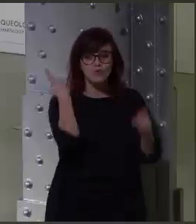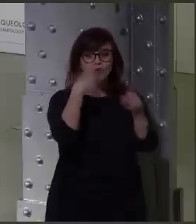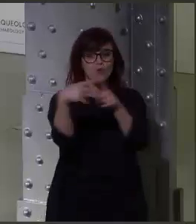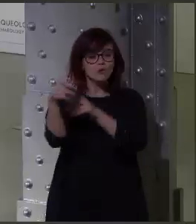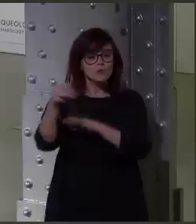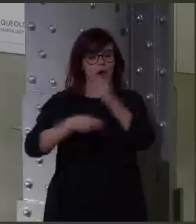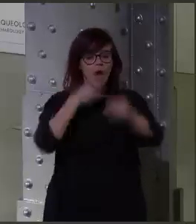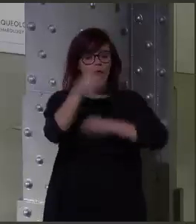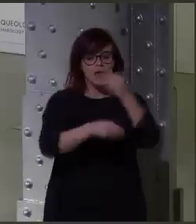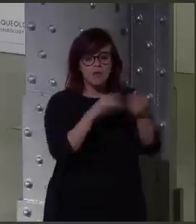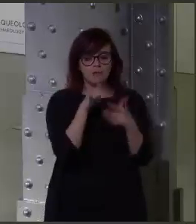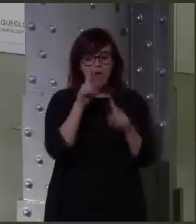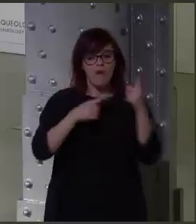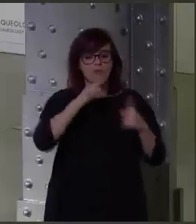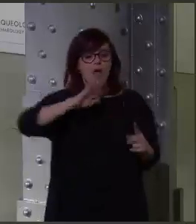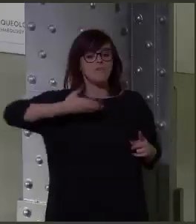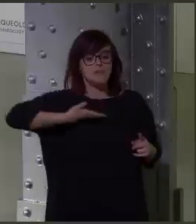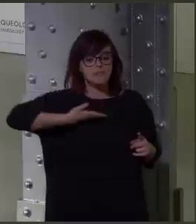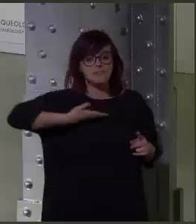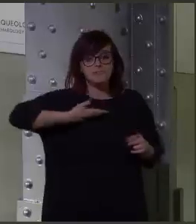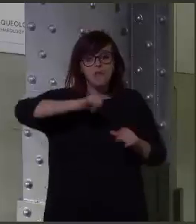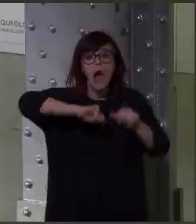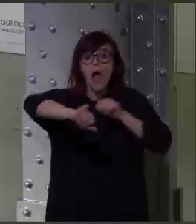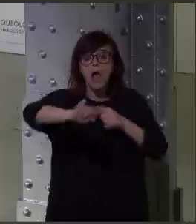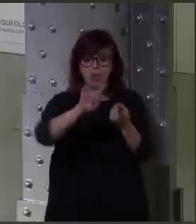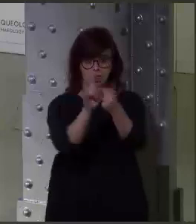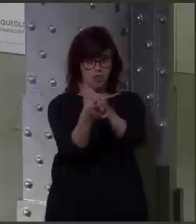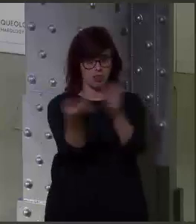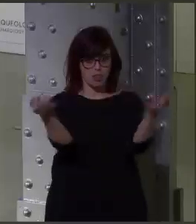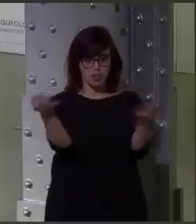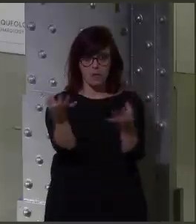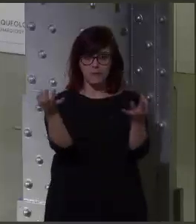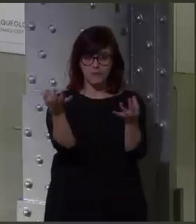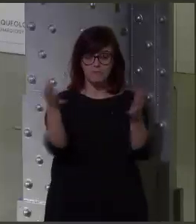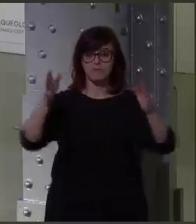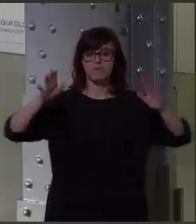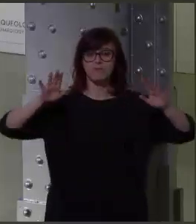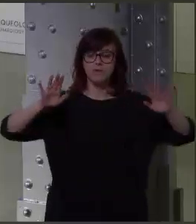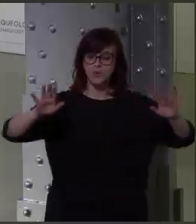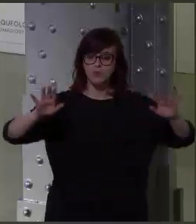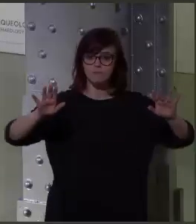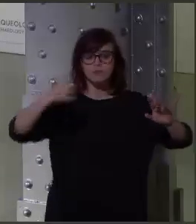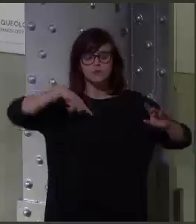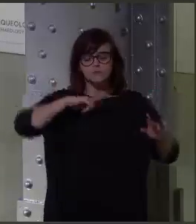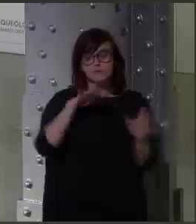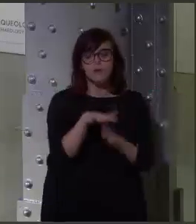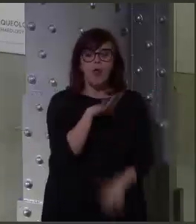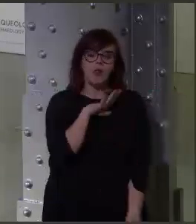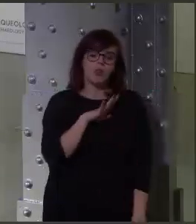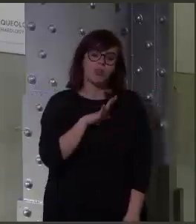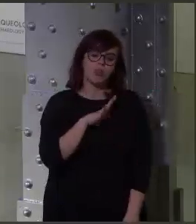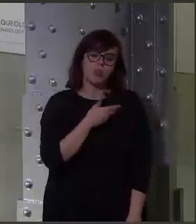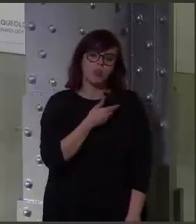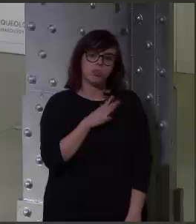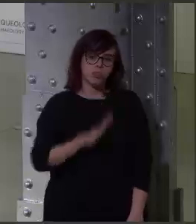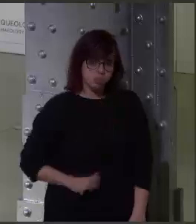que hacemos que hacen daño y ahora tenemos que cambiarlas. Y lo que pasa que somos perezosos